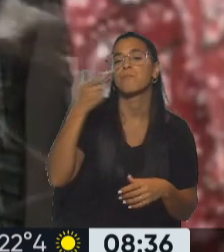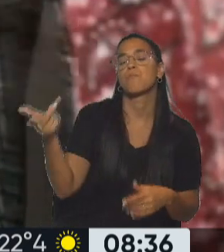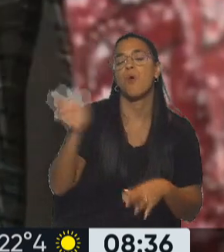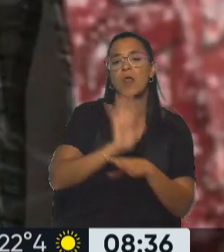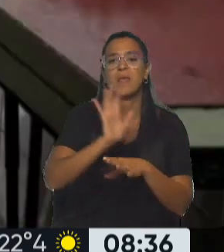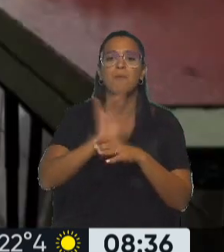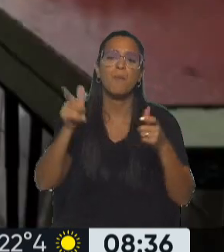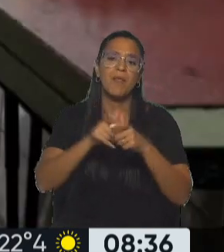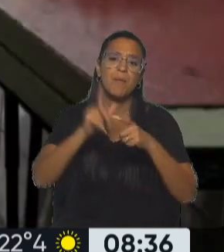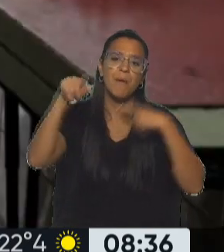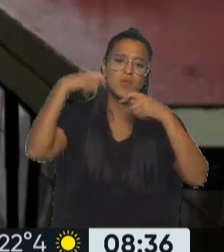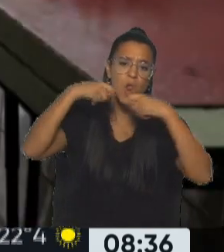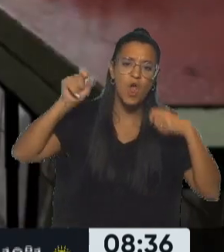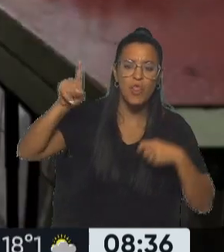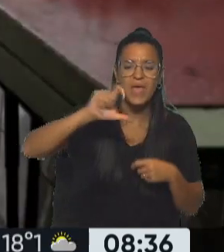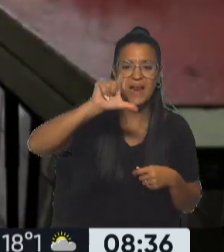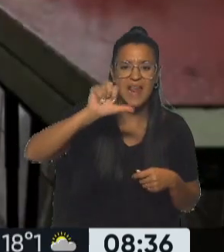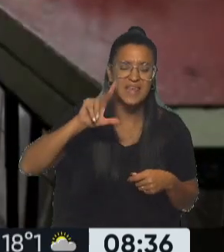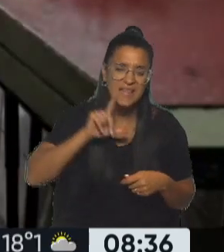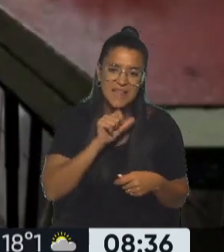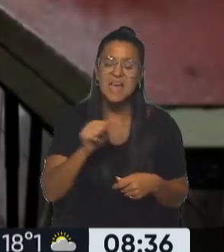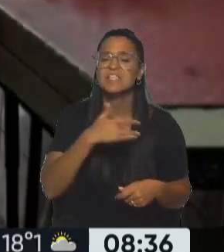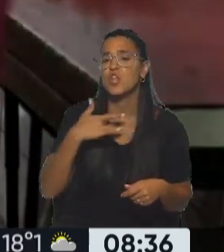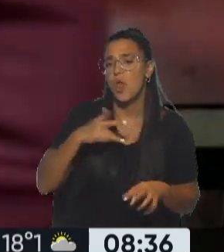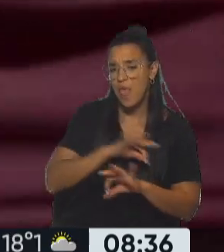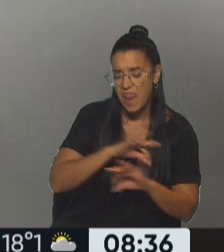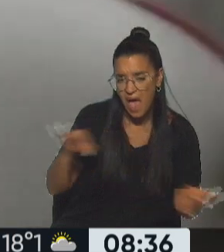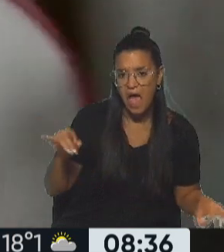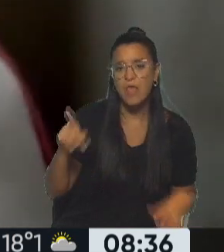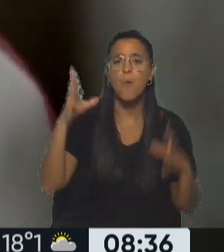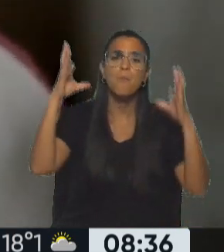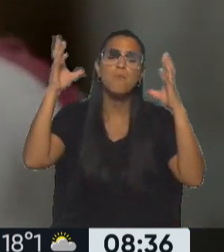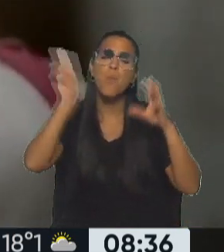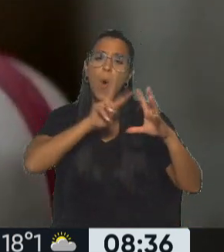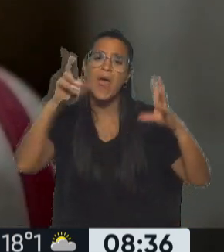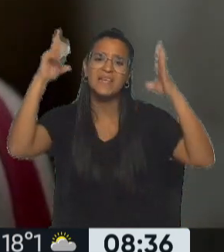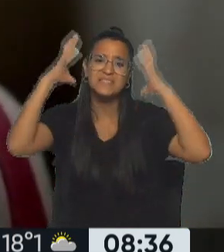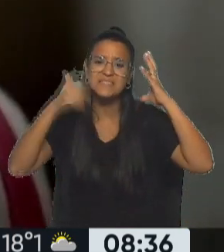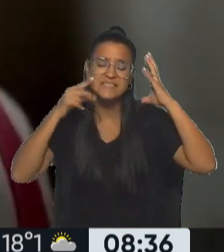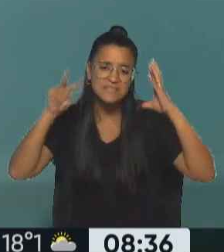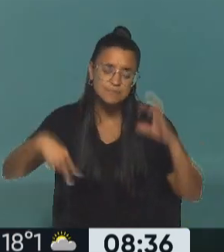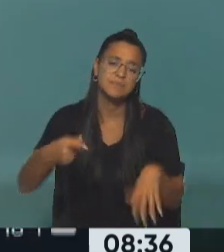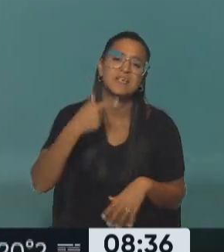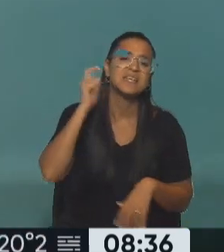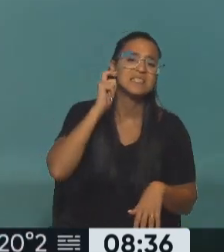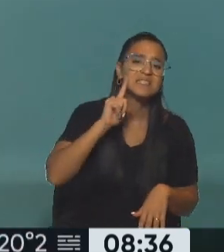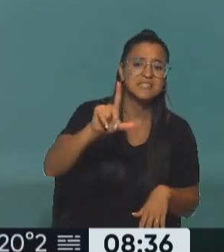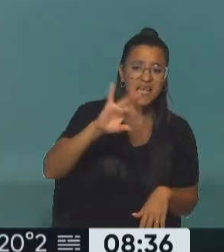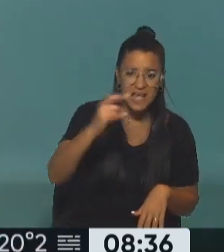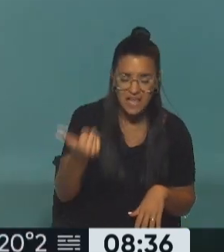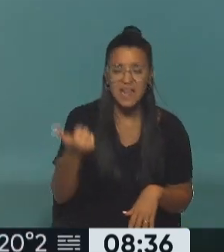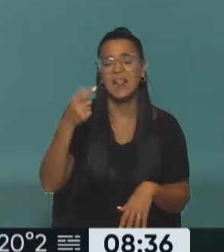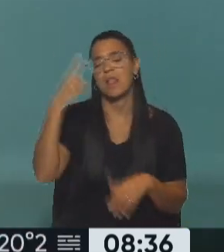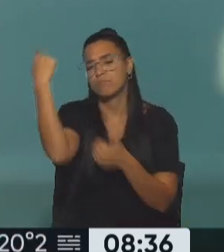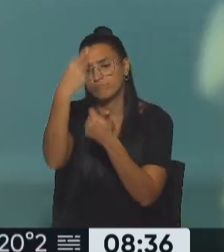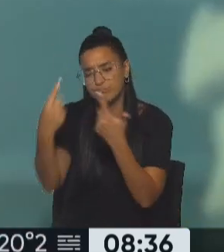Clarita, de Señora de Nadie de María Luisa Bember, La Mujer Sin Cabeza de Lucrecia Martel, Gilda, No Me Arrepiento de Este Amor de Lorena